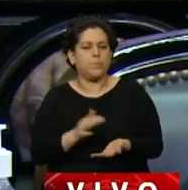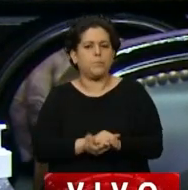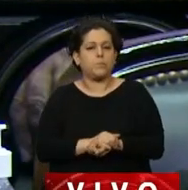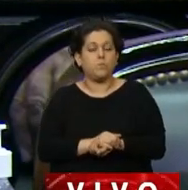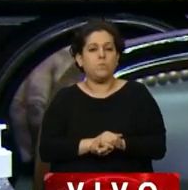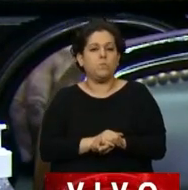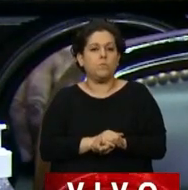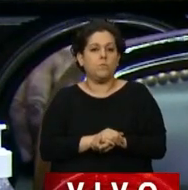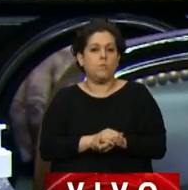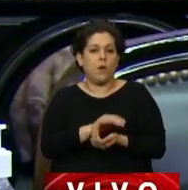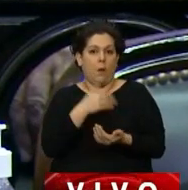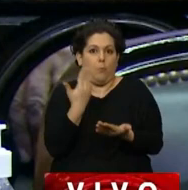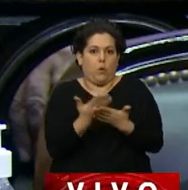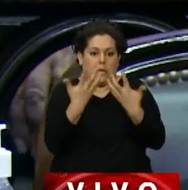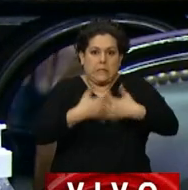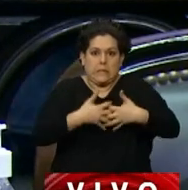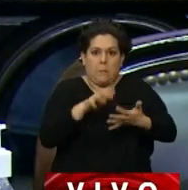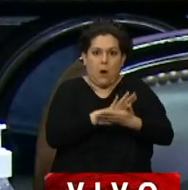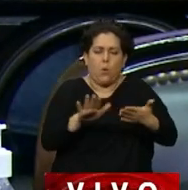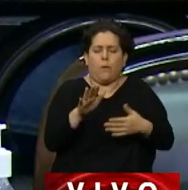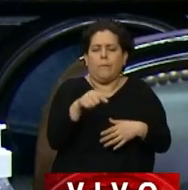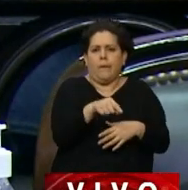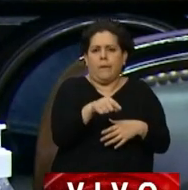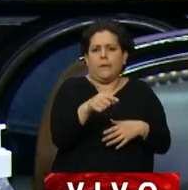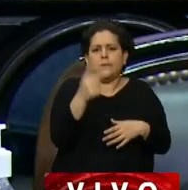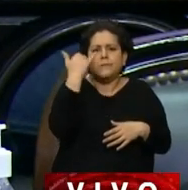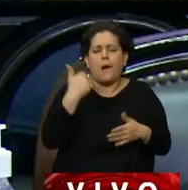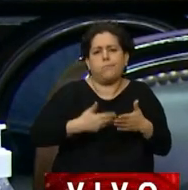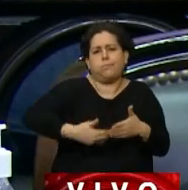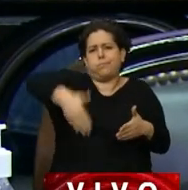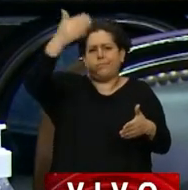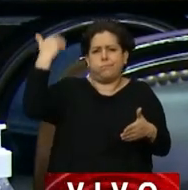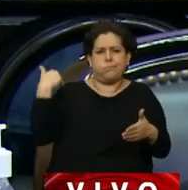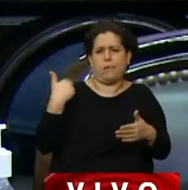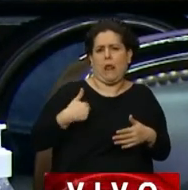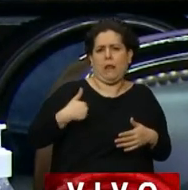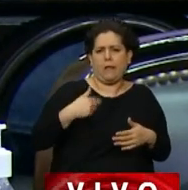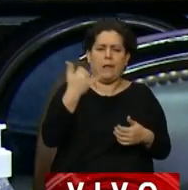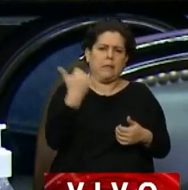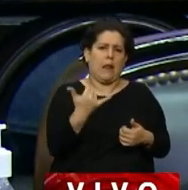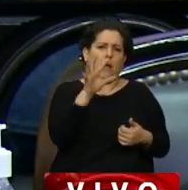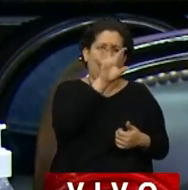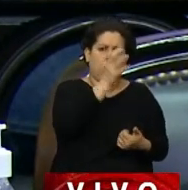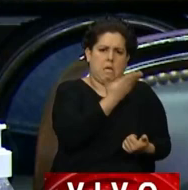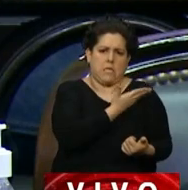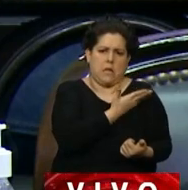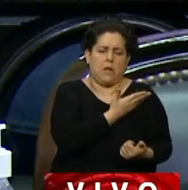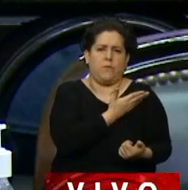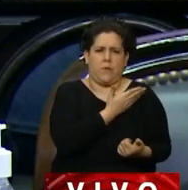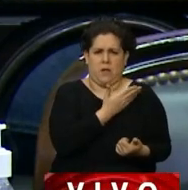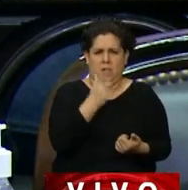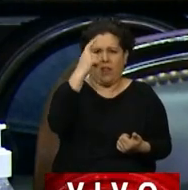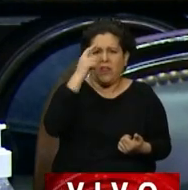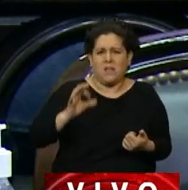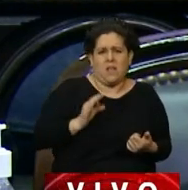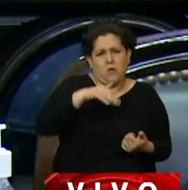Este sistema está también hace mucho tiempo vigente en Argentina. Lo tiene Santa Fe desde hace más de una